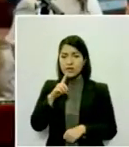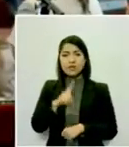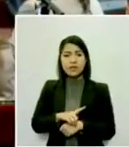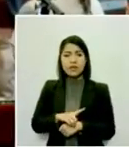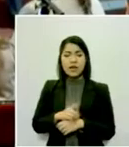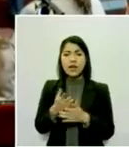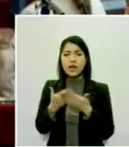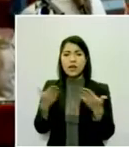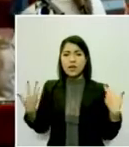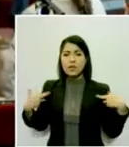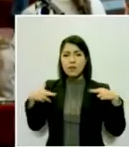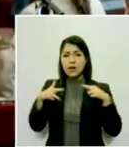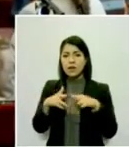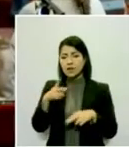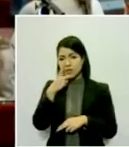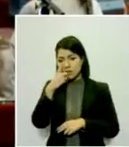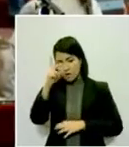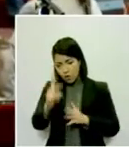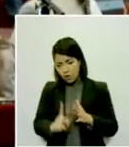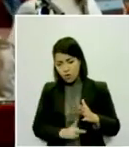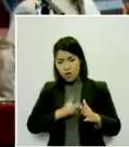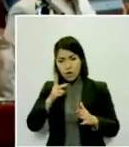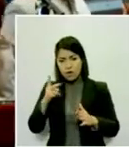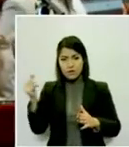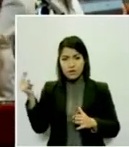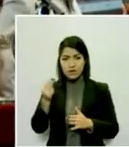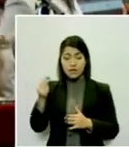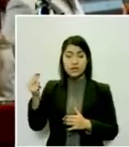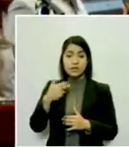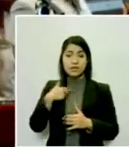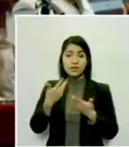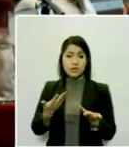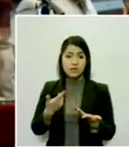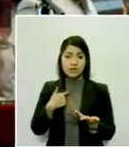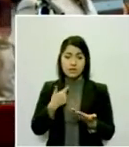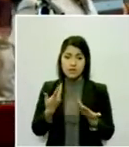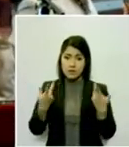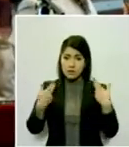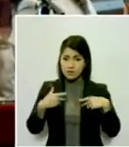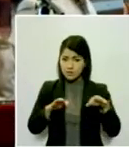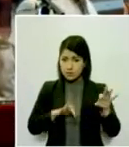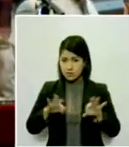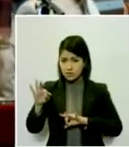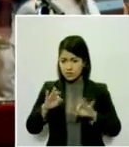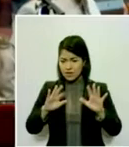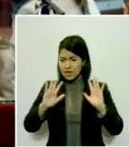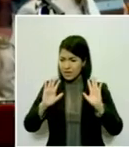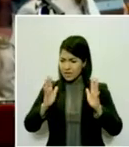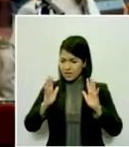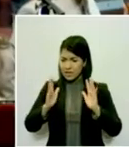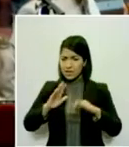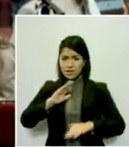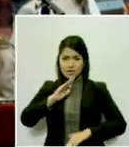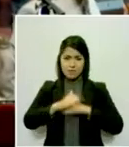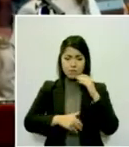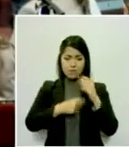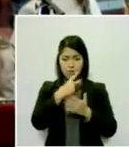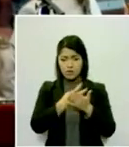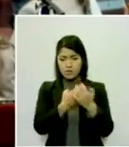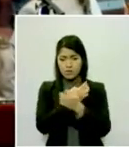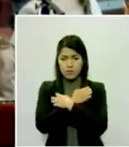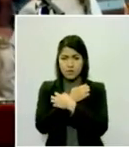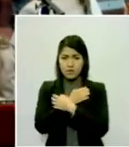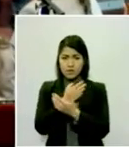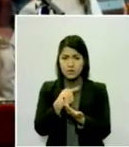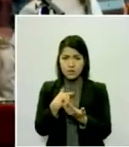pues el magisterio insiste en que se les debe pagar a los trabajadores que ya ejercieron su labor en programas educativos.